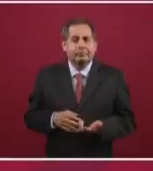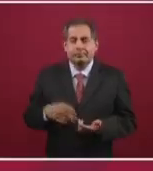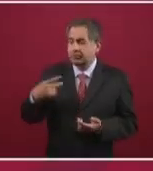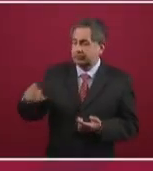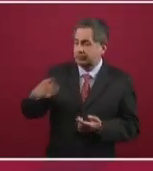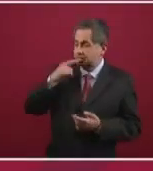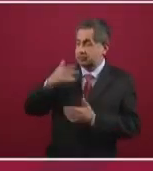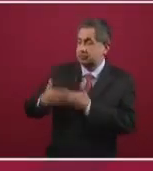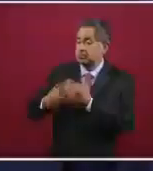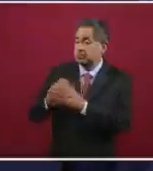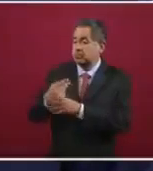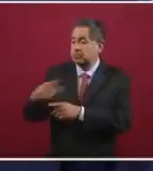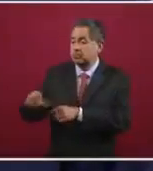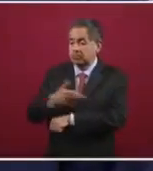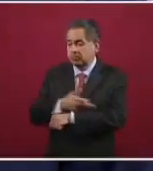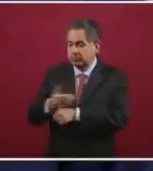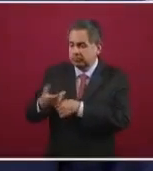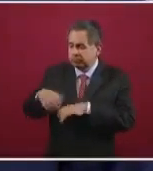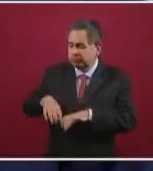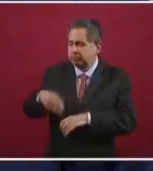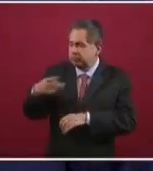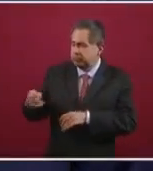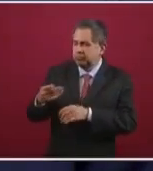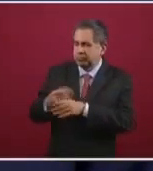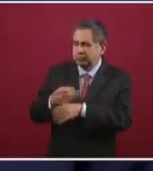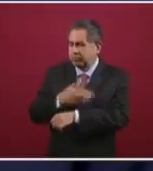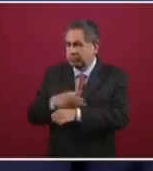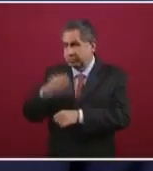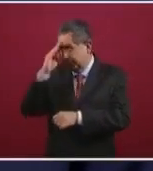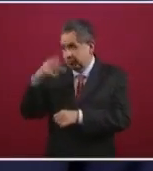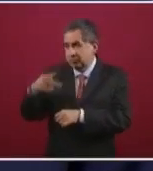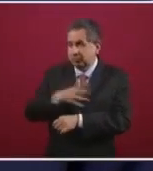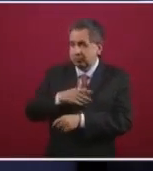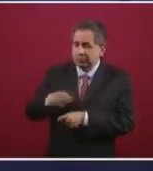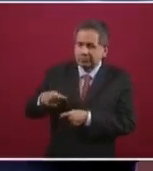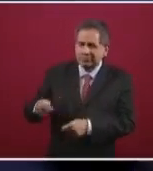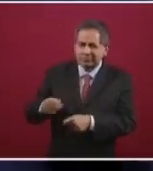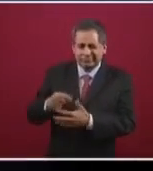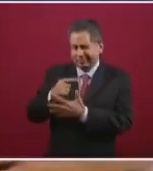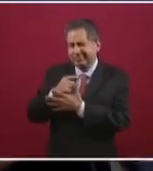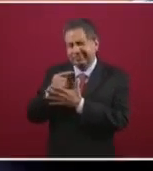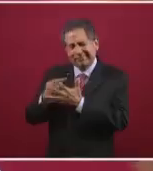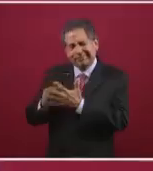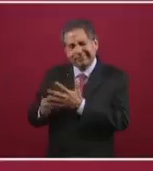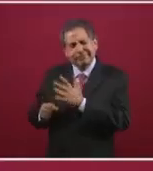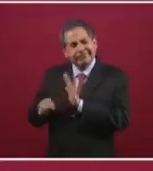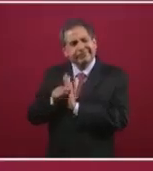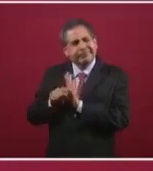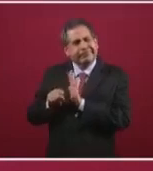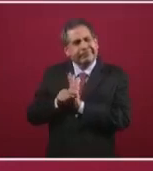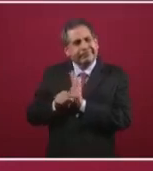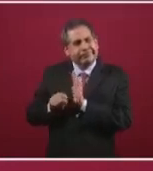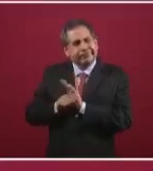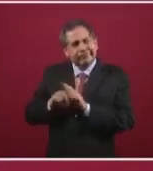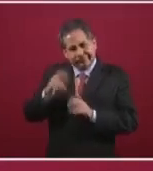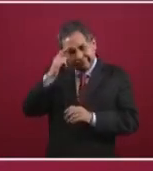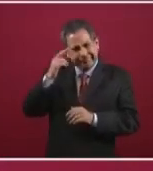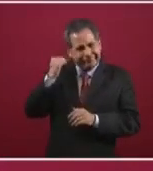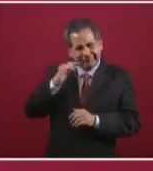mejorar tú, tu familia, piensa en tus hijos, todo ese